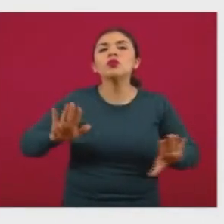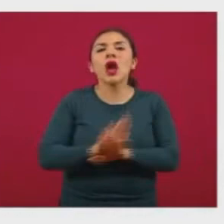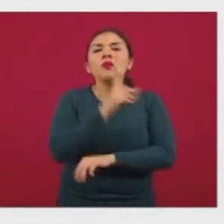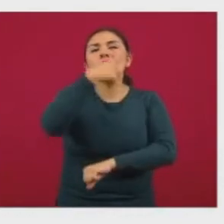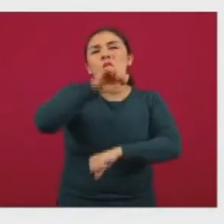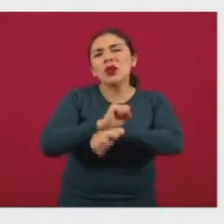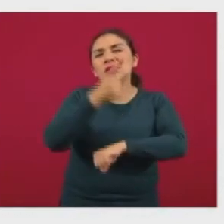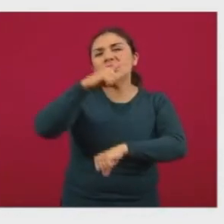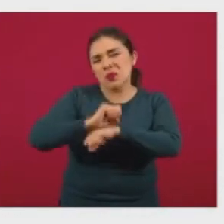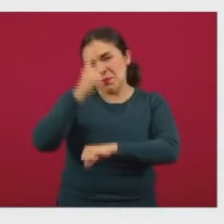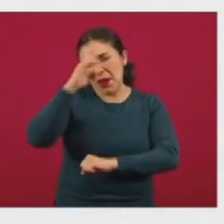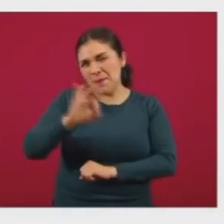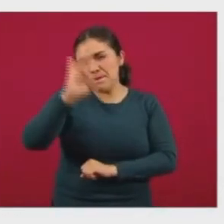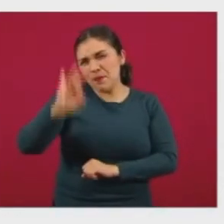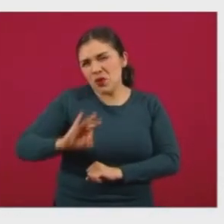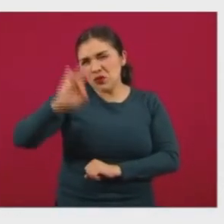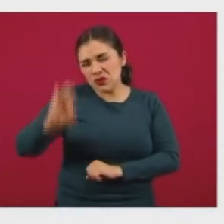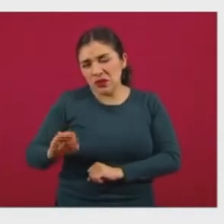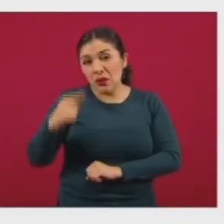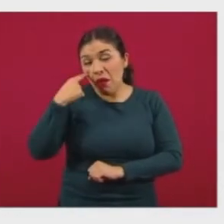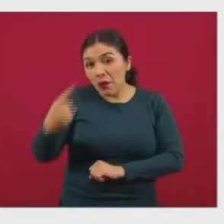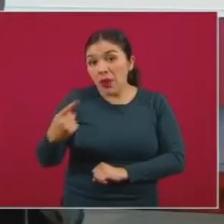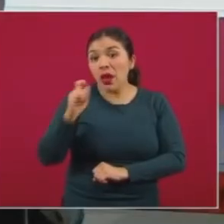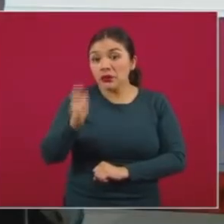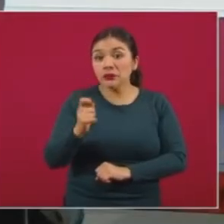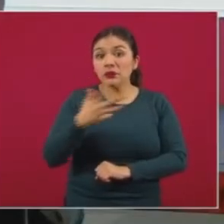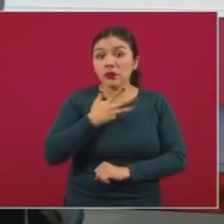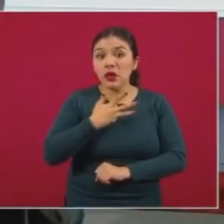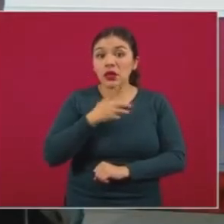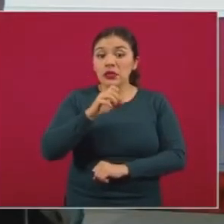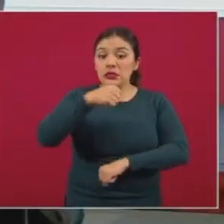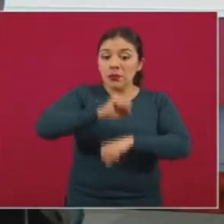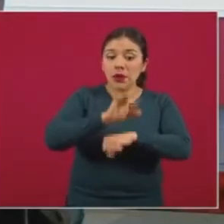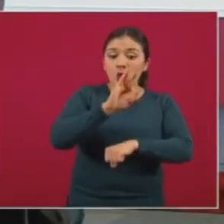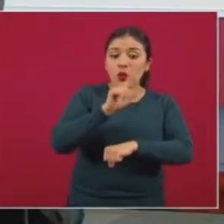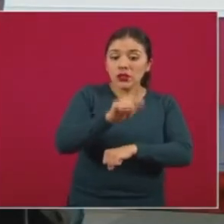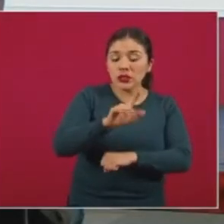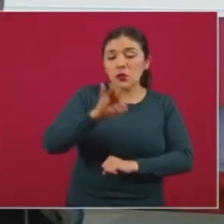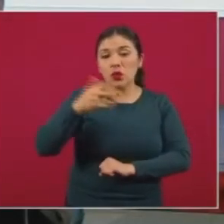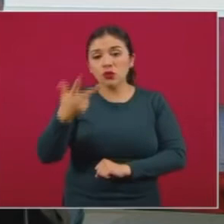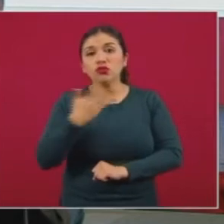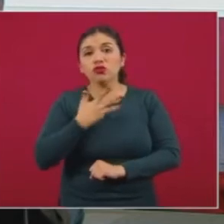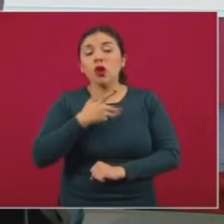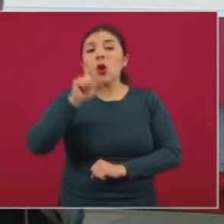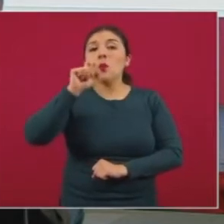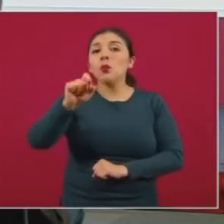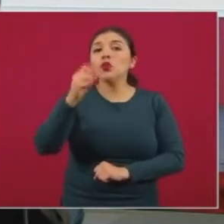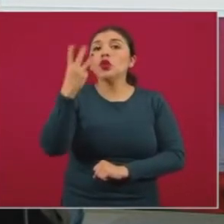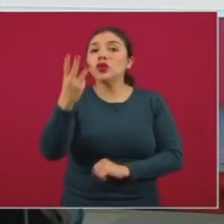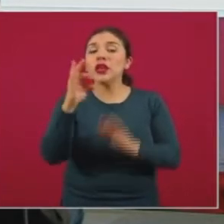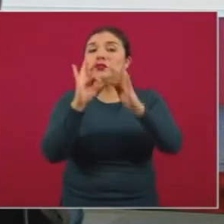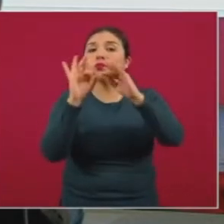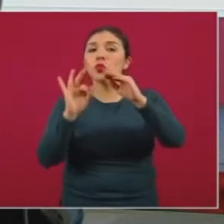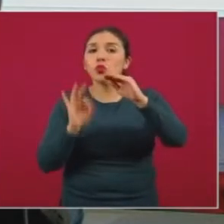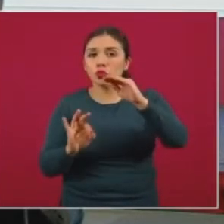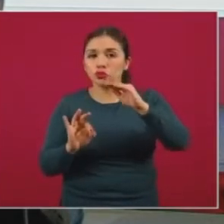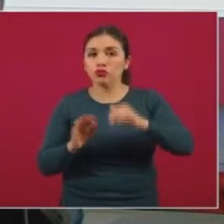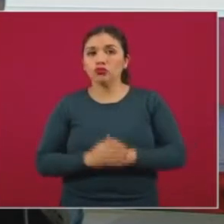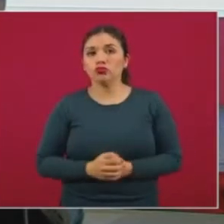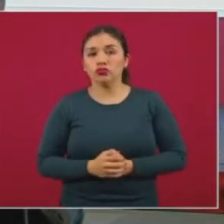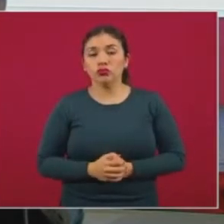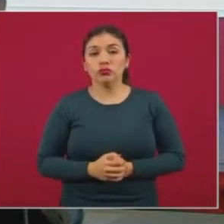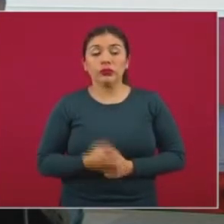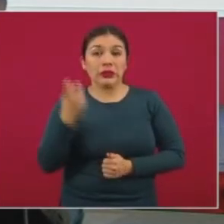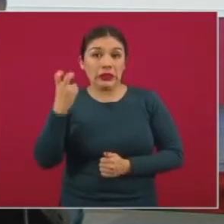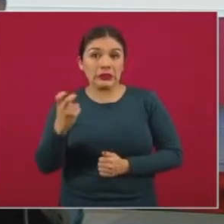semanal del porcentaje, en donde entre la 47 y 48 tenemos 0.3 0.3 puntos porcentuales. El